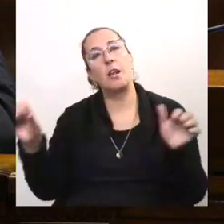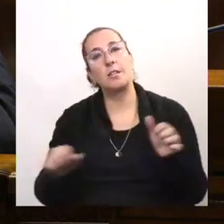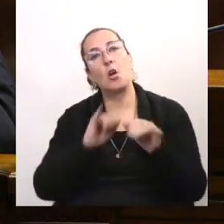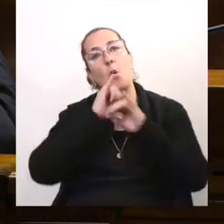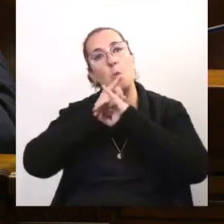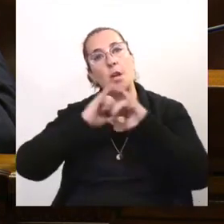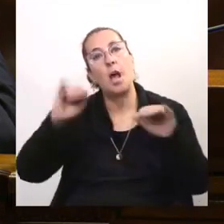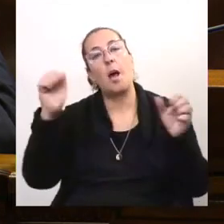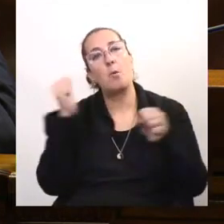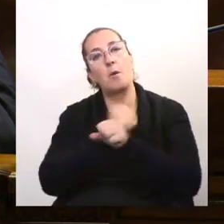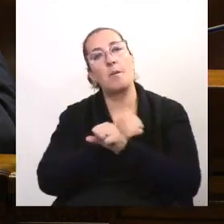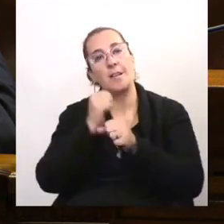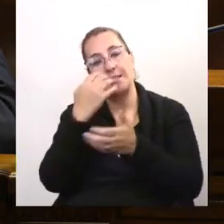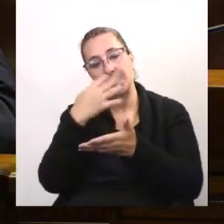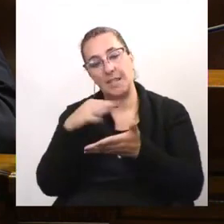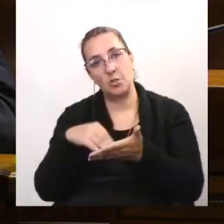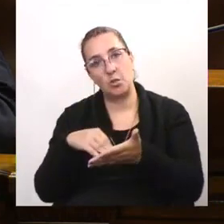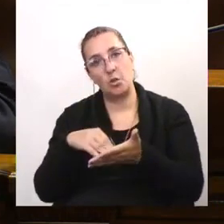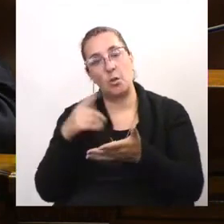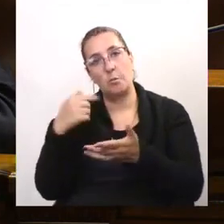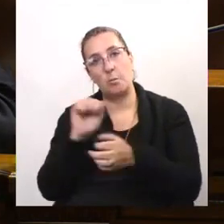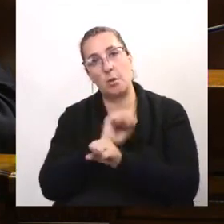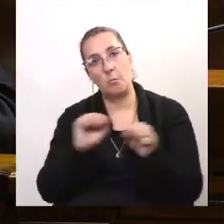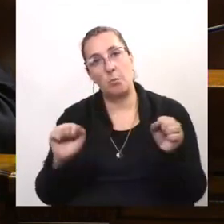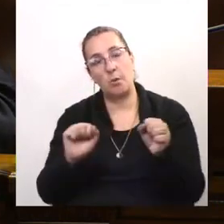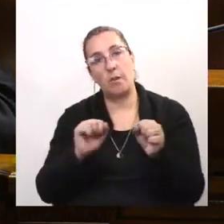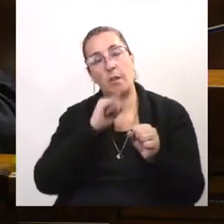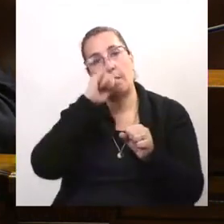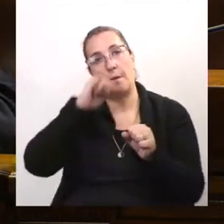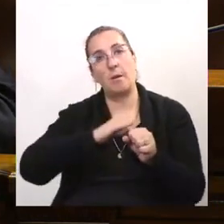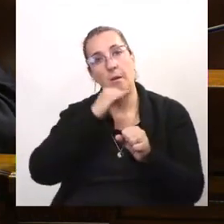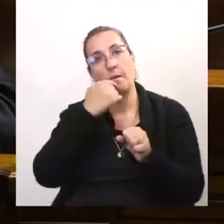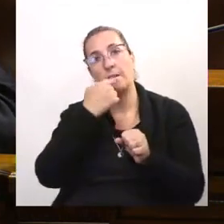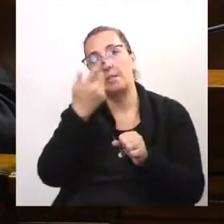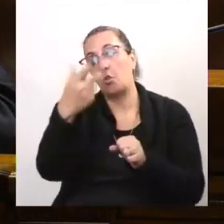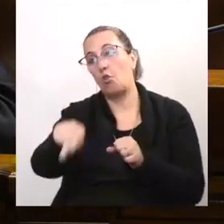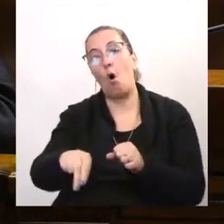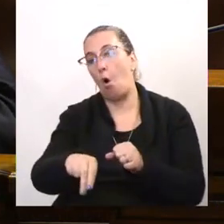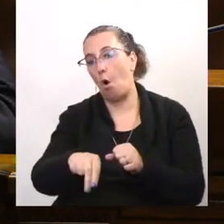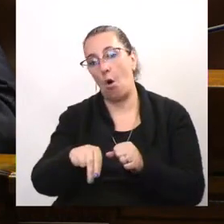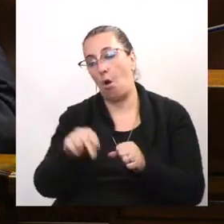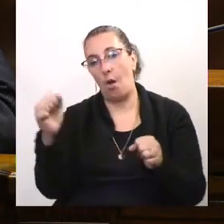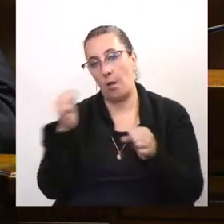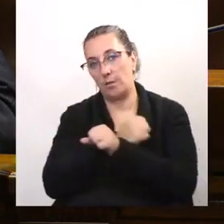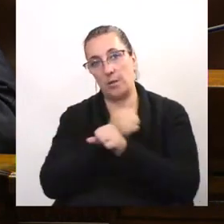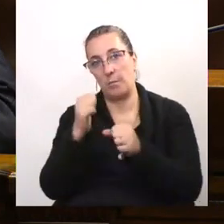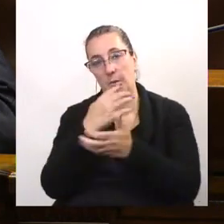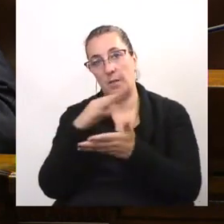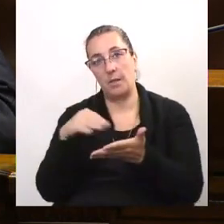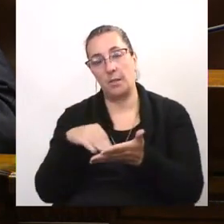dice apruébase el texto, es porque puede emitir una comunicación desaprobando el texto.